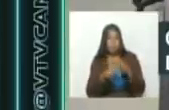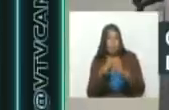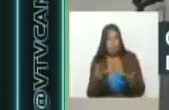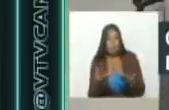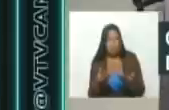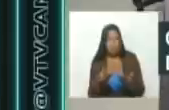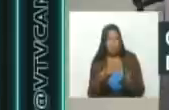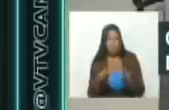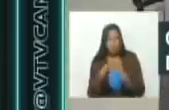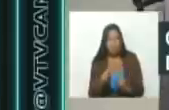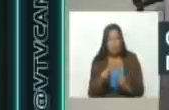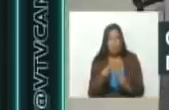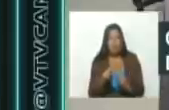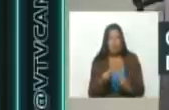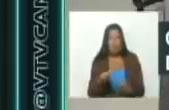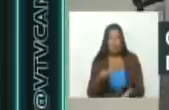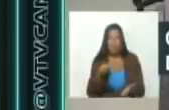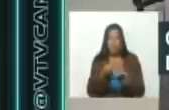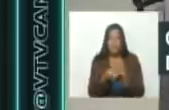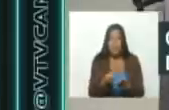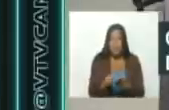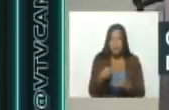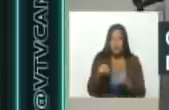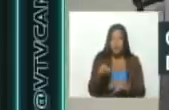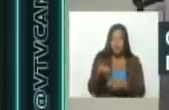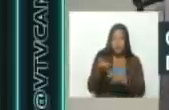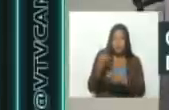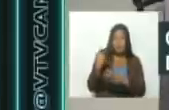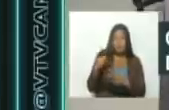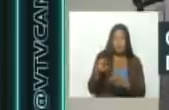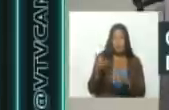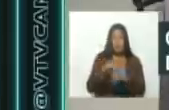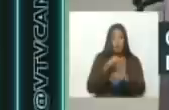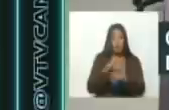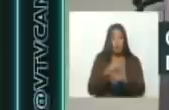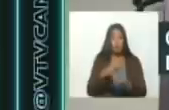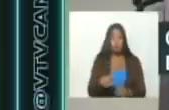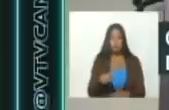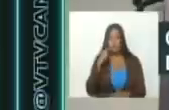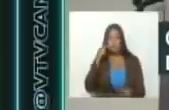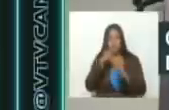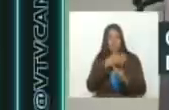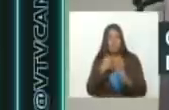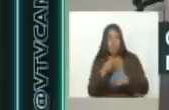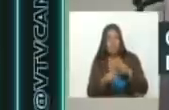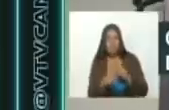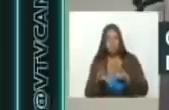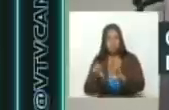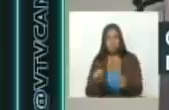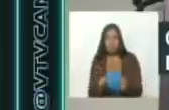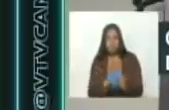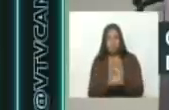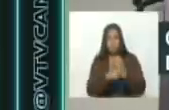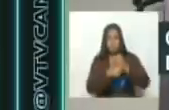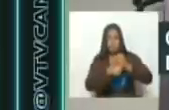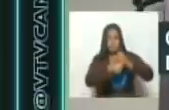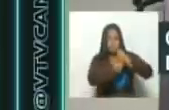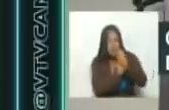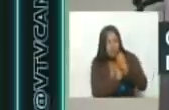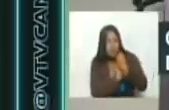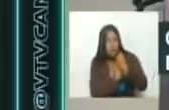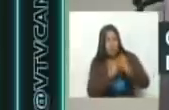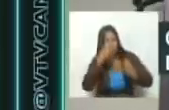salarios son parte del ingreso que percibe el Estado y uno de los propósitos del imperialismo norteamericano era torcer el brazo al